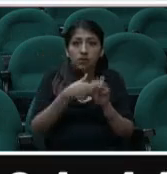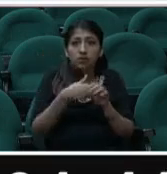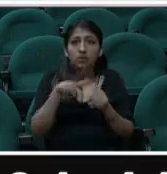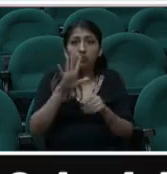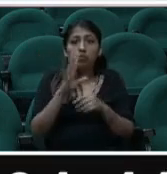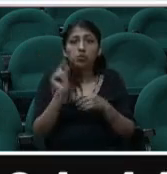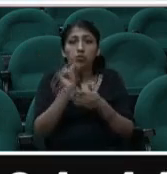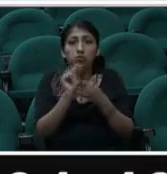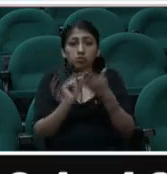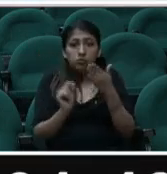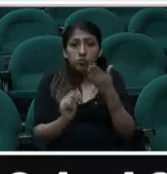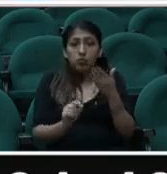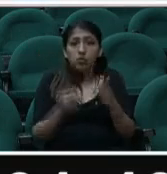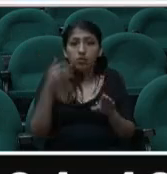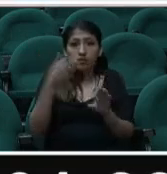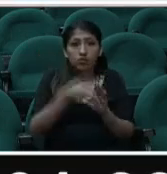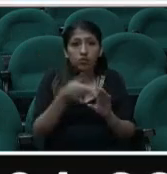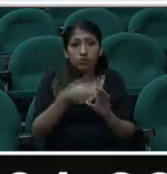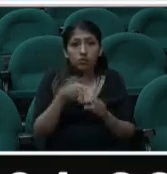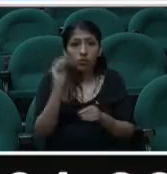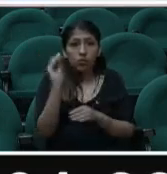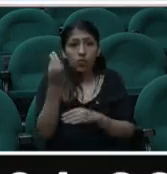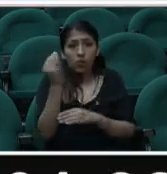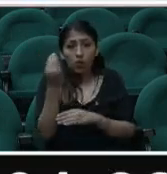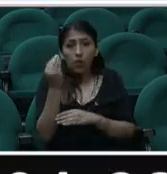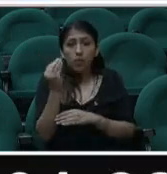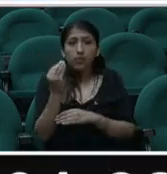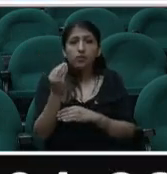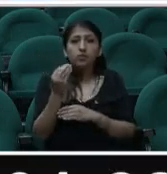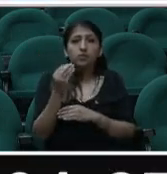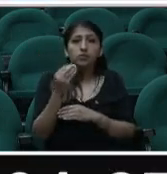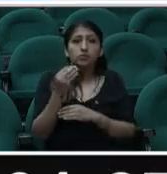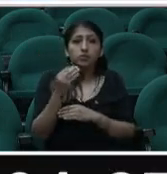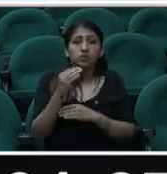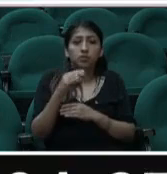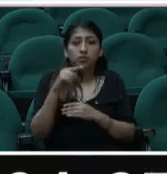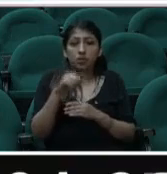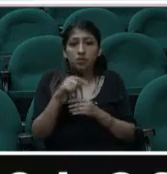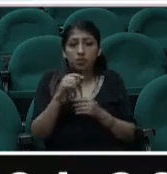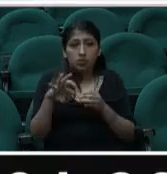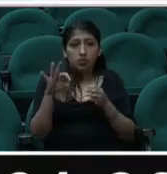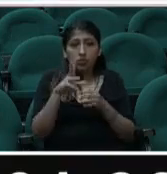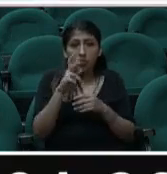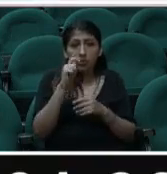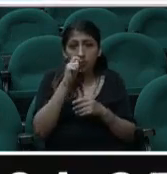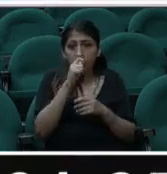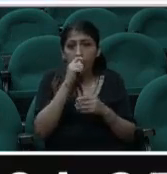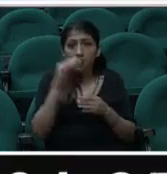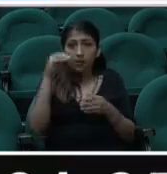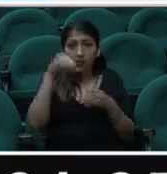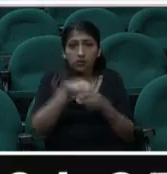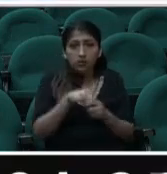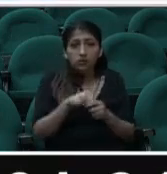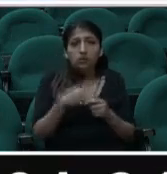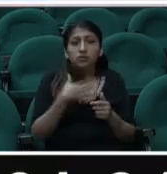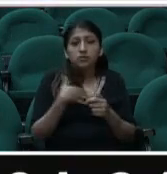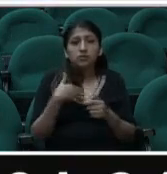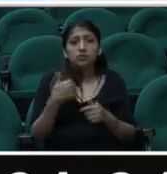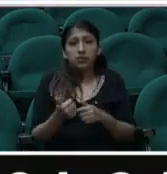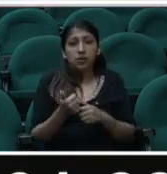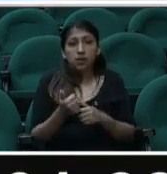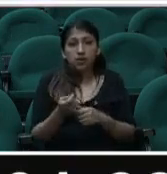establecimientos educativos jóvenes adolescentes aupados en esta tabla están